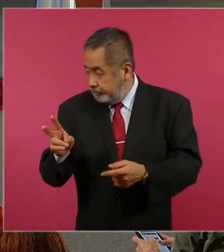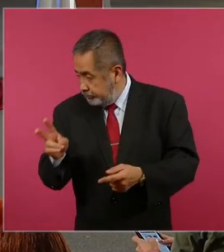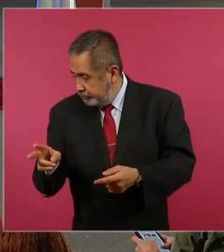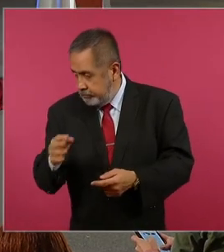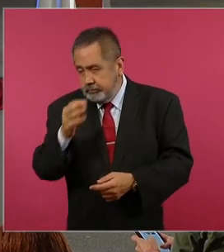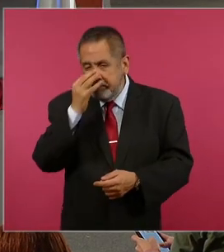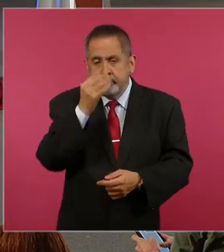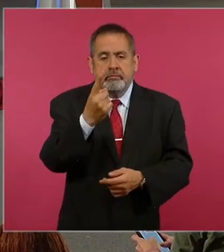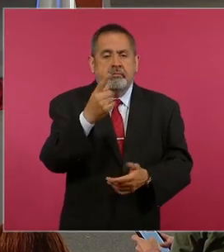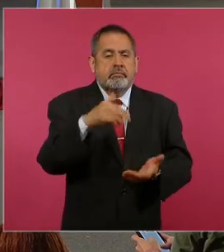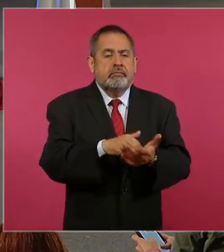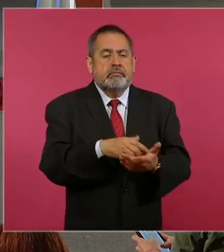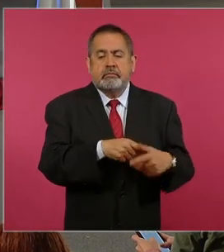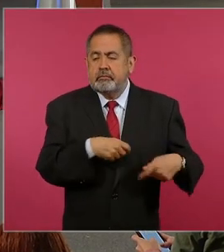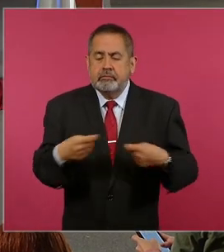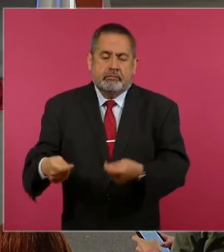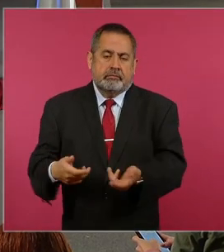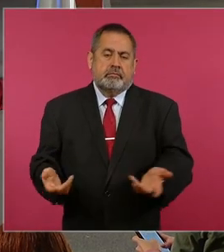Mil.